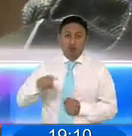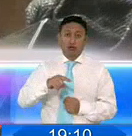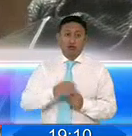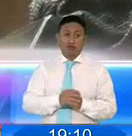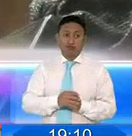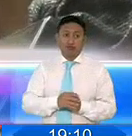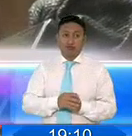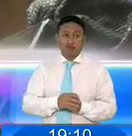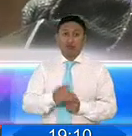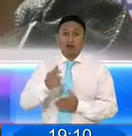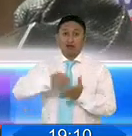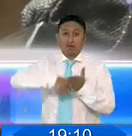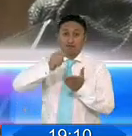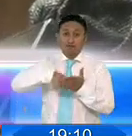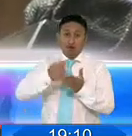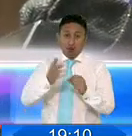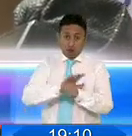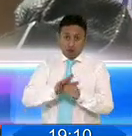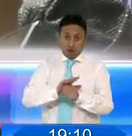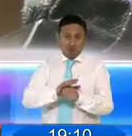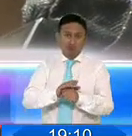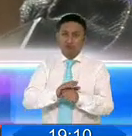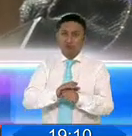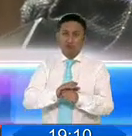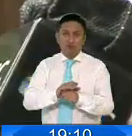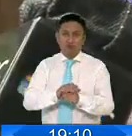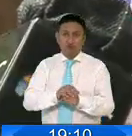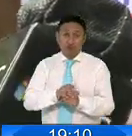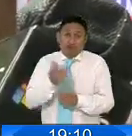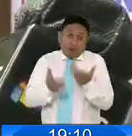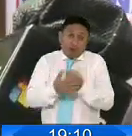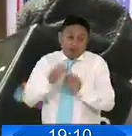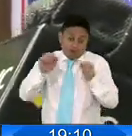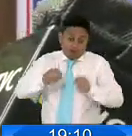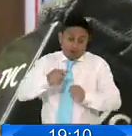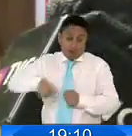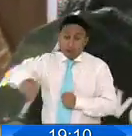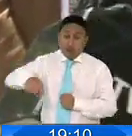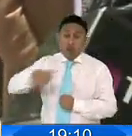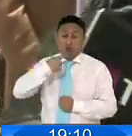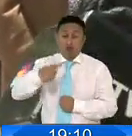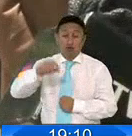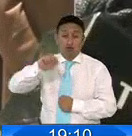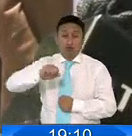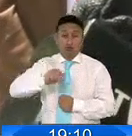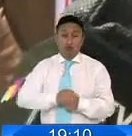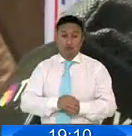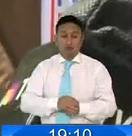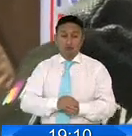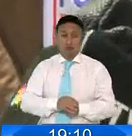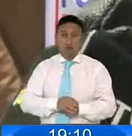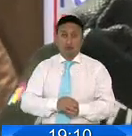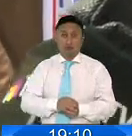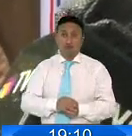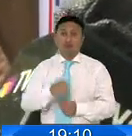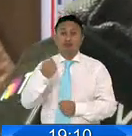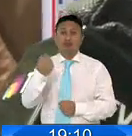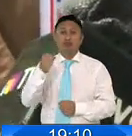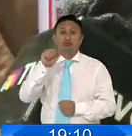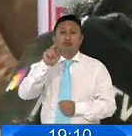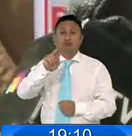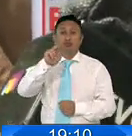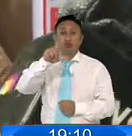tuvo las firmas correspondientes, y si las tuvieron, porque así lo califica el señor Zulca,